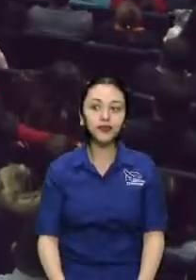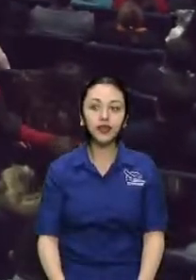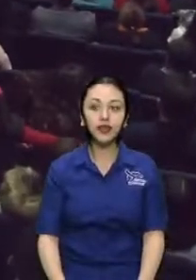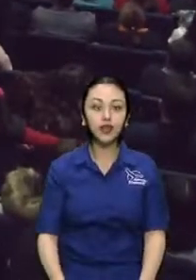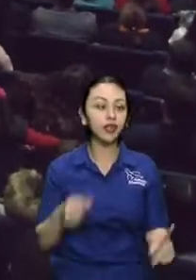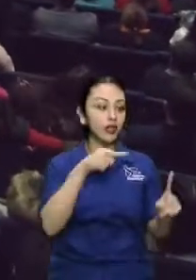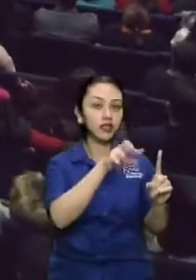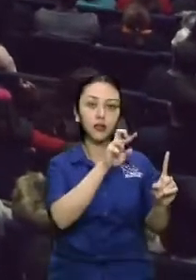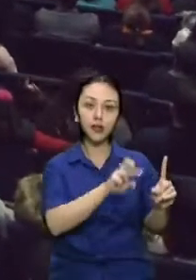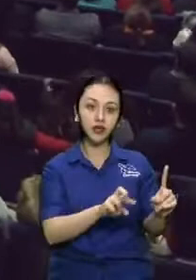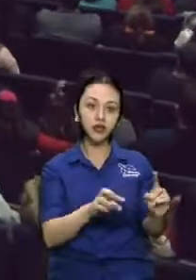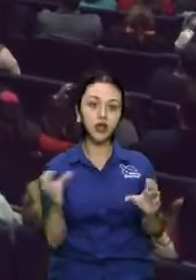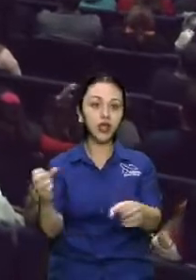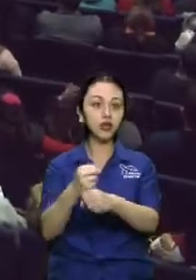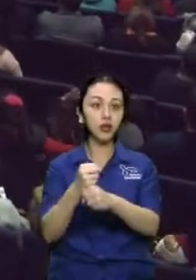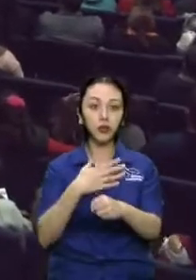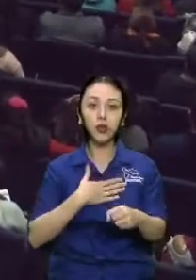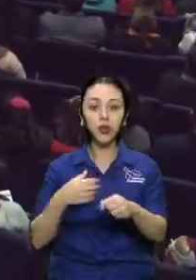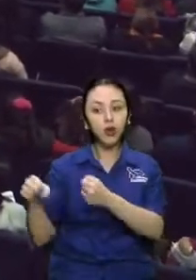se llevó el carro y bueno,